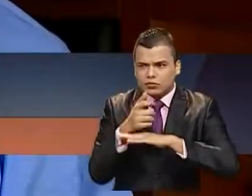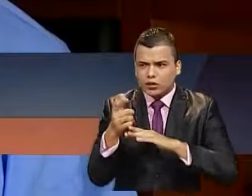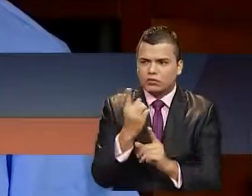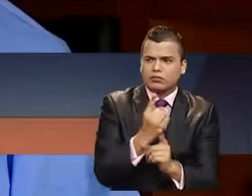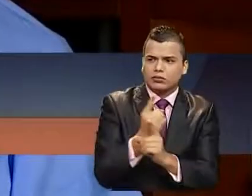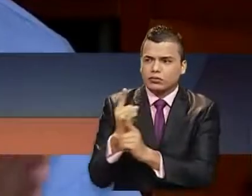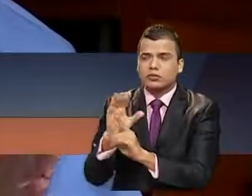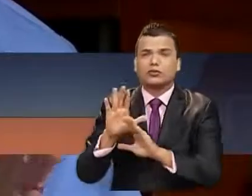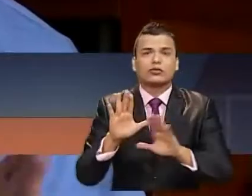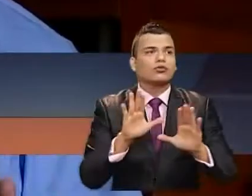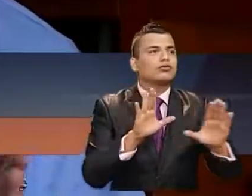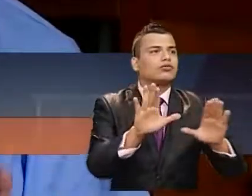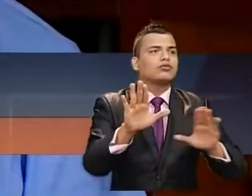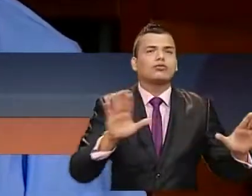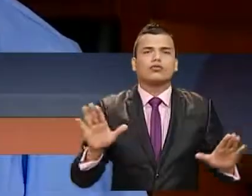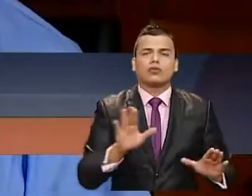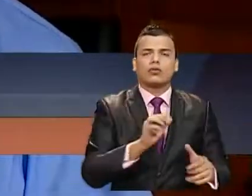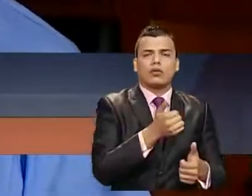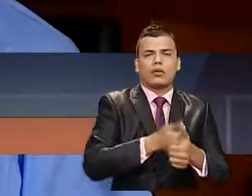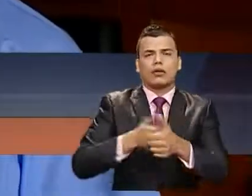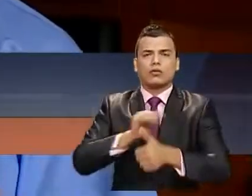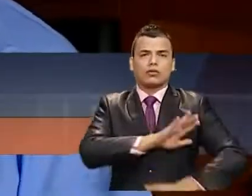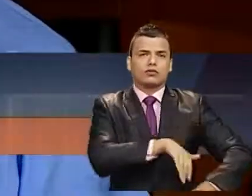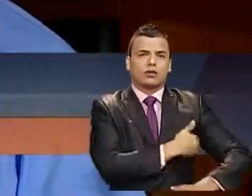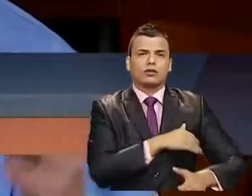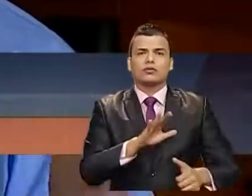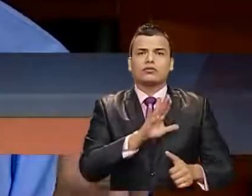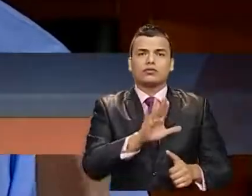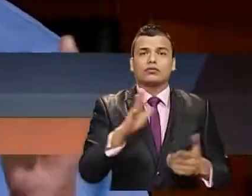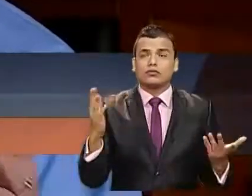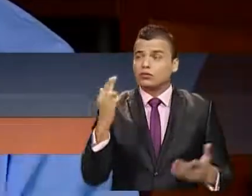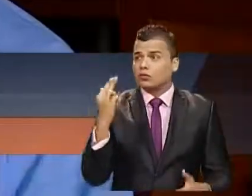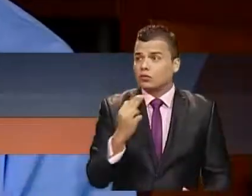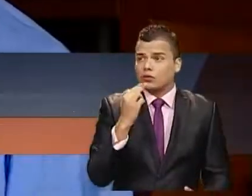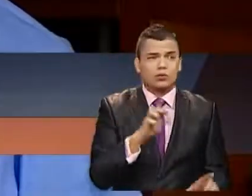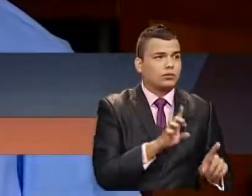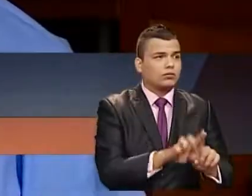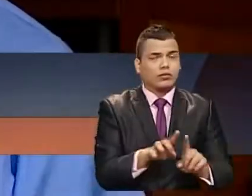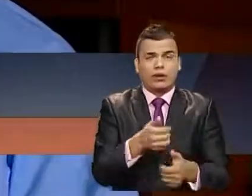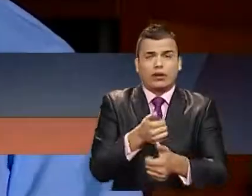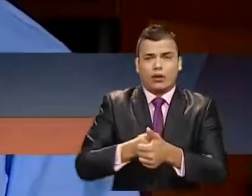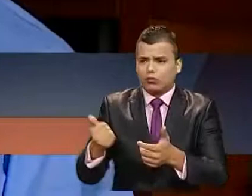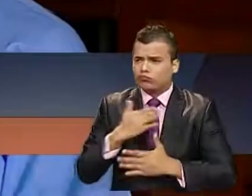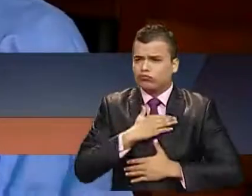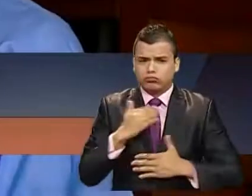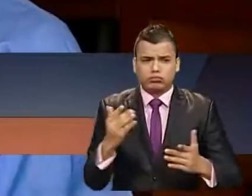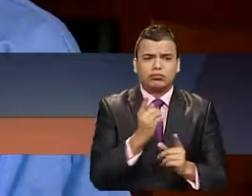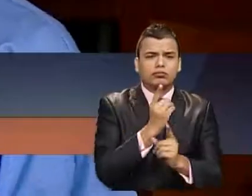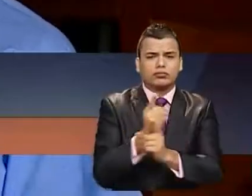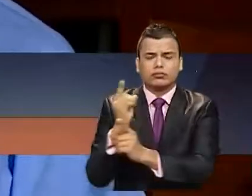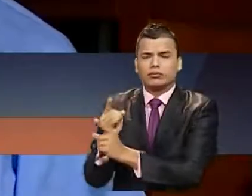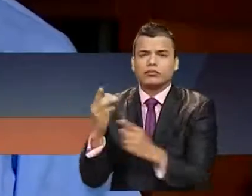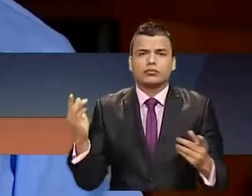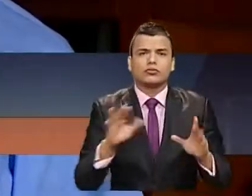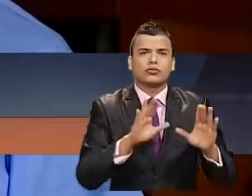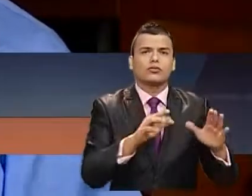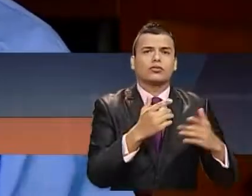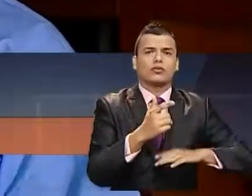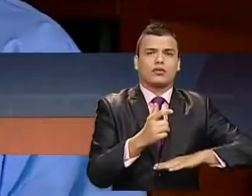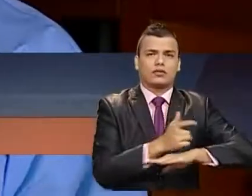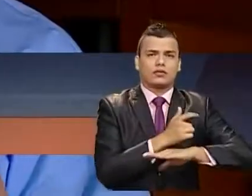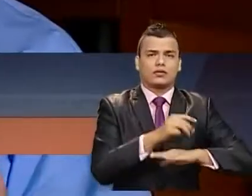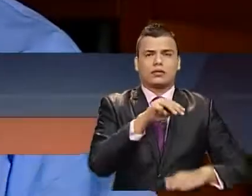será sectorial lo que estaba en cada ministerio porque hubo compromisos de cada uno de los ministerios que se cumplan por ejemplo el estadio marino